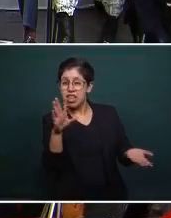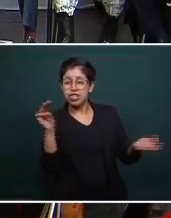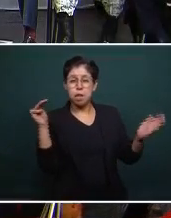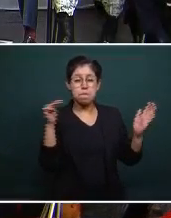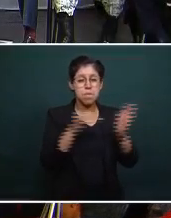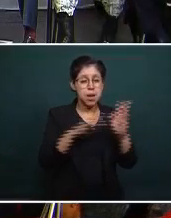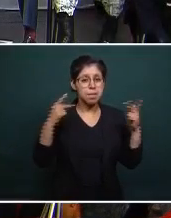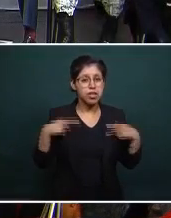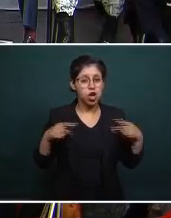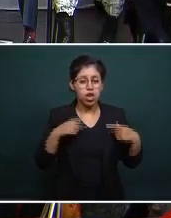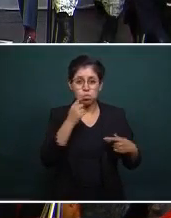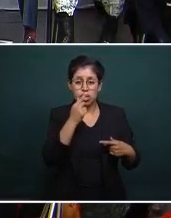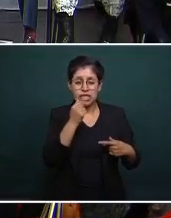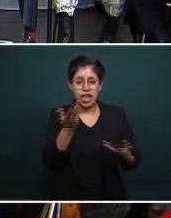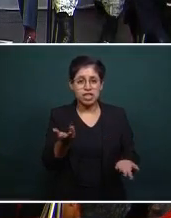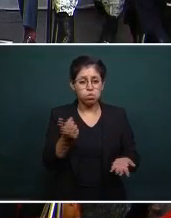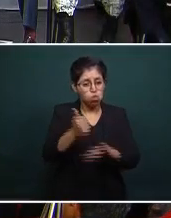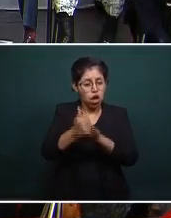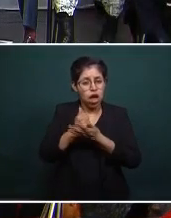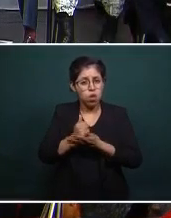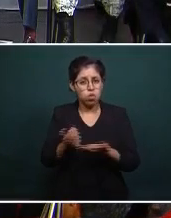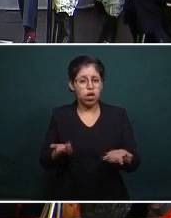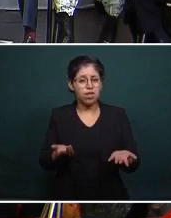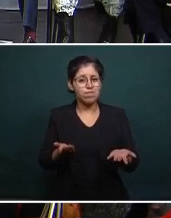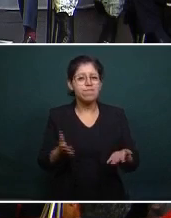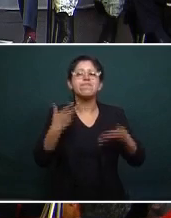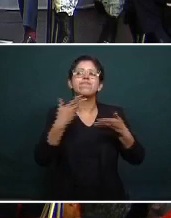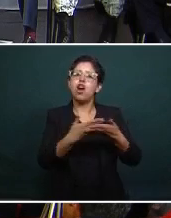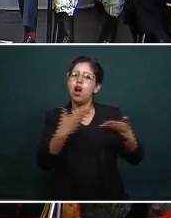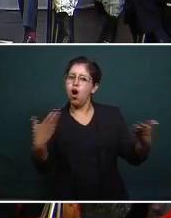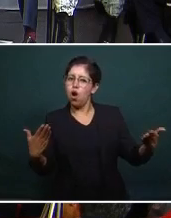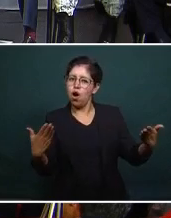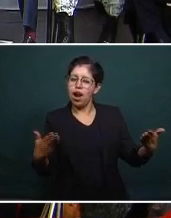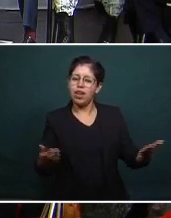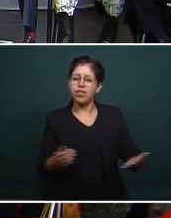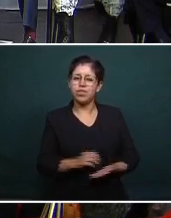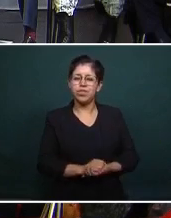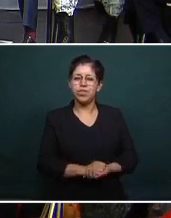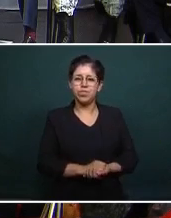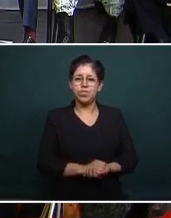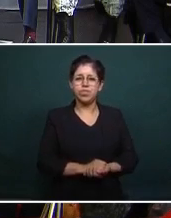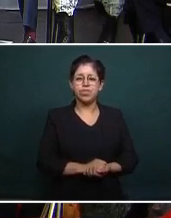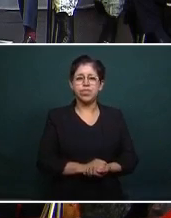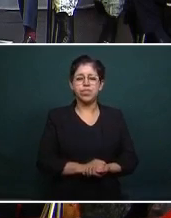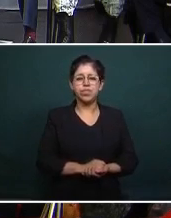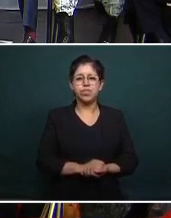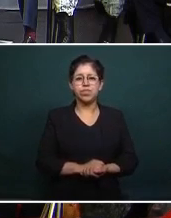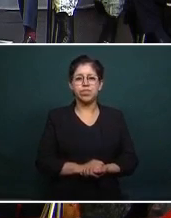efectivos de la Policía Federal, teniendo